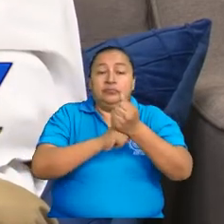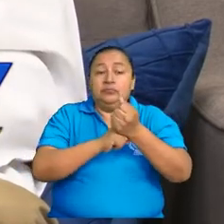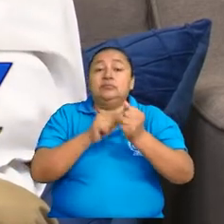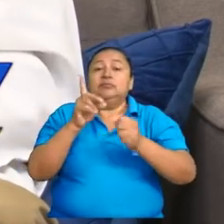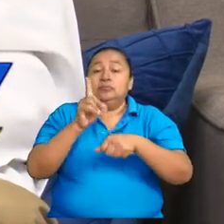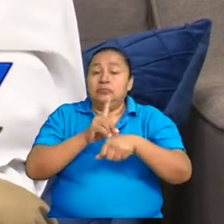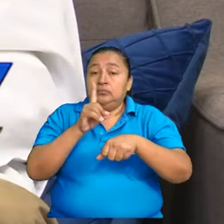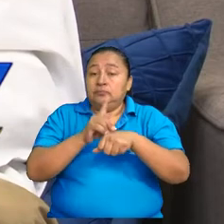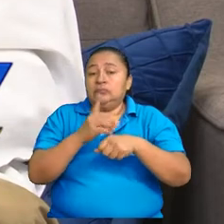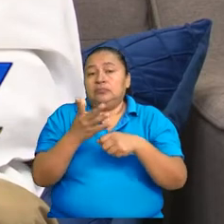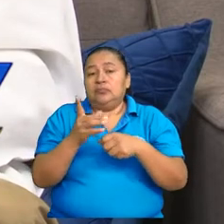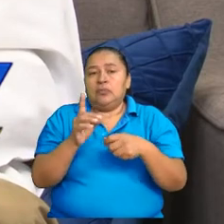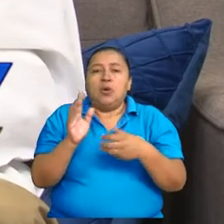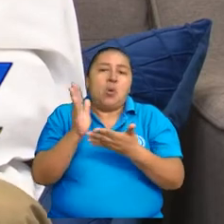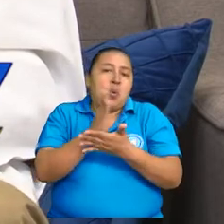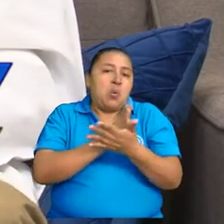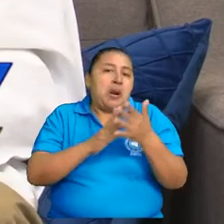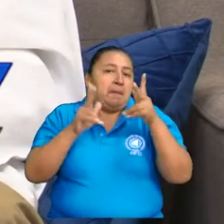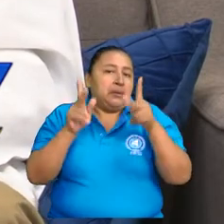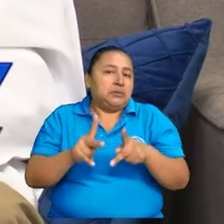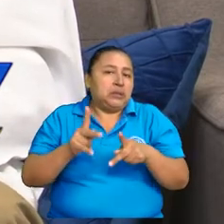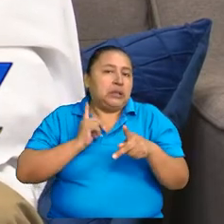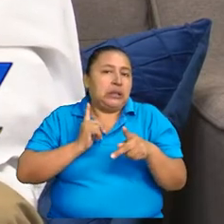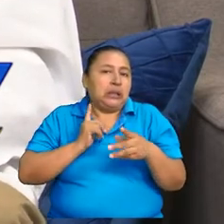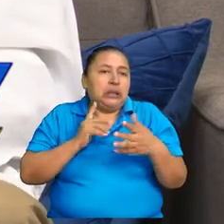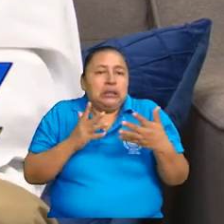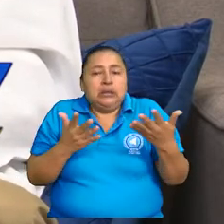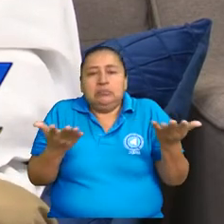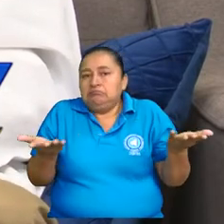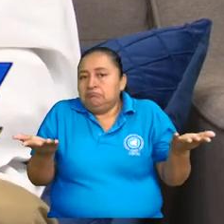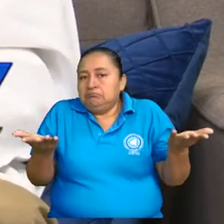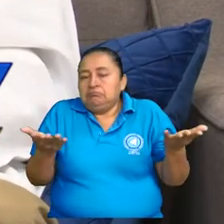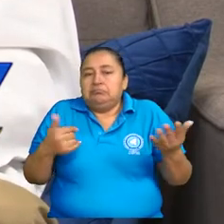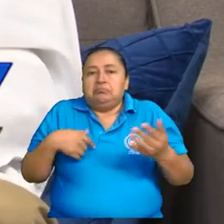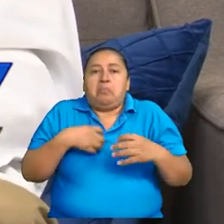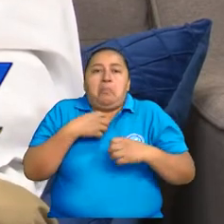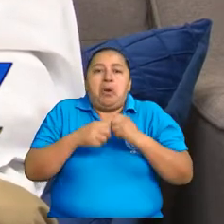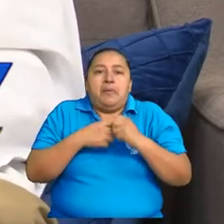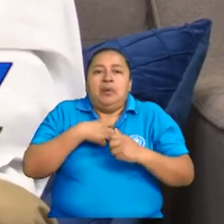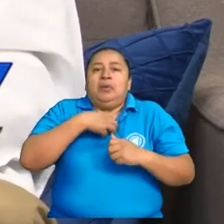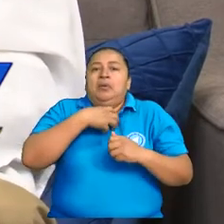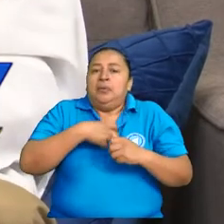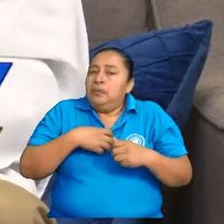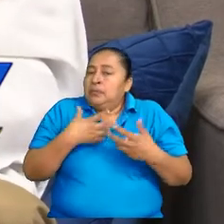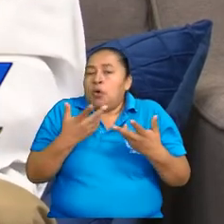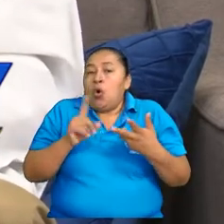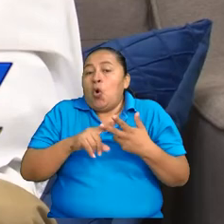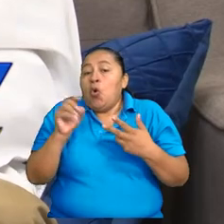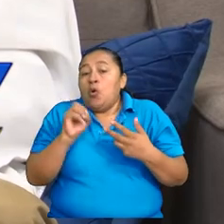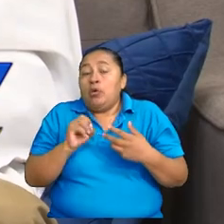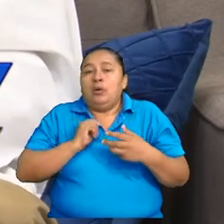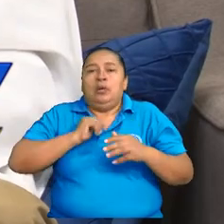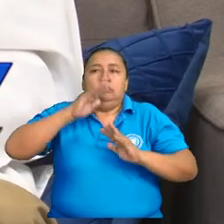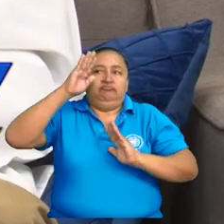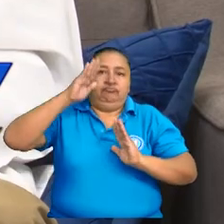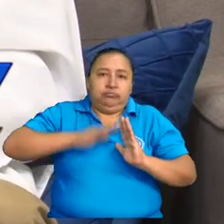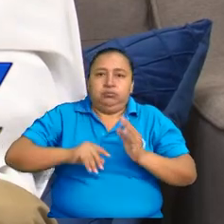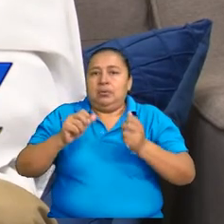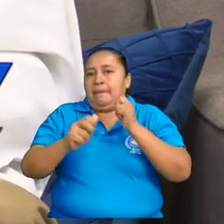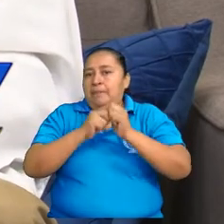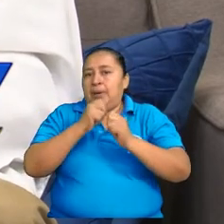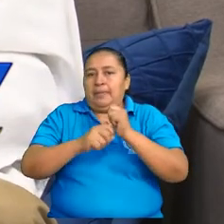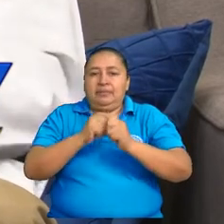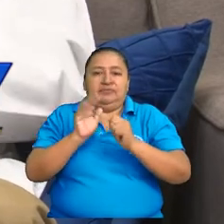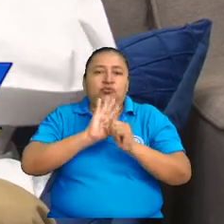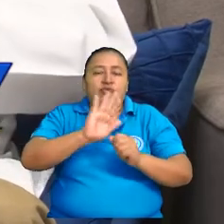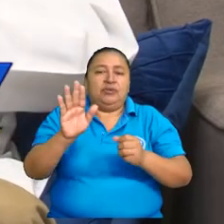ya sea alguna persona que presente alguna dificultad respiratoria o descompensación de sus enfermedades,